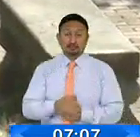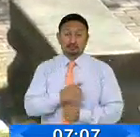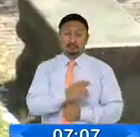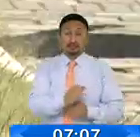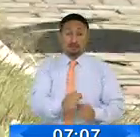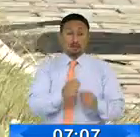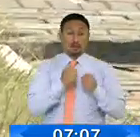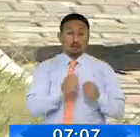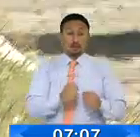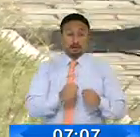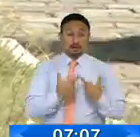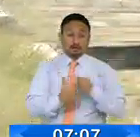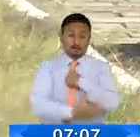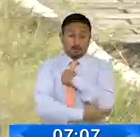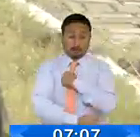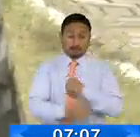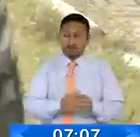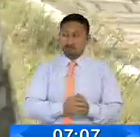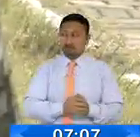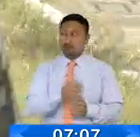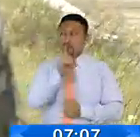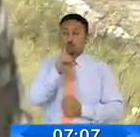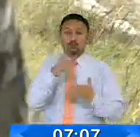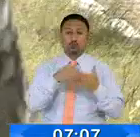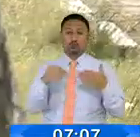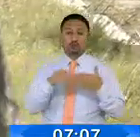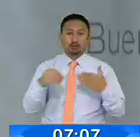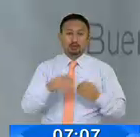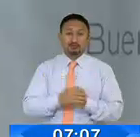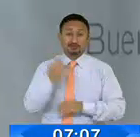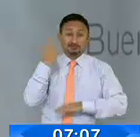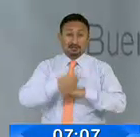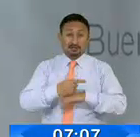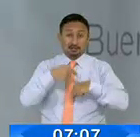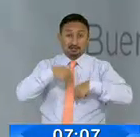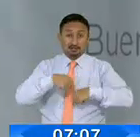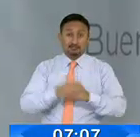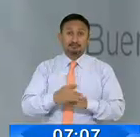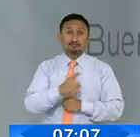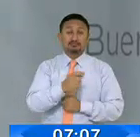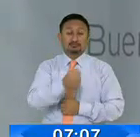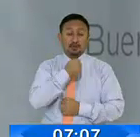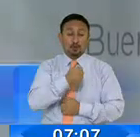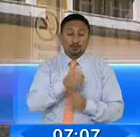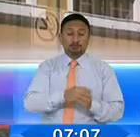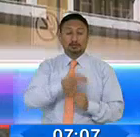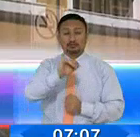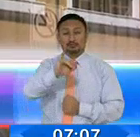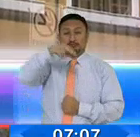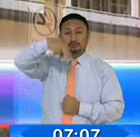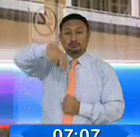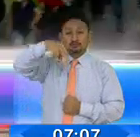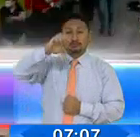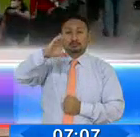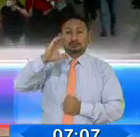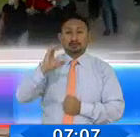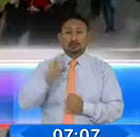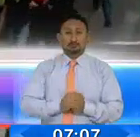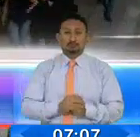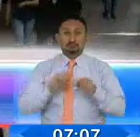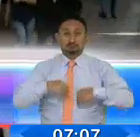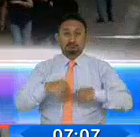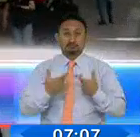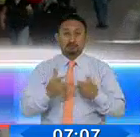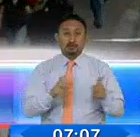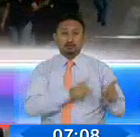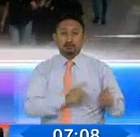con 1.9 dólares diarios. Son datos que arrojan la encuesta del Instituto Nacional de Estadística y Censos, INEC, y que el Programa de